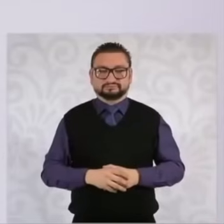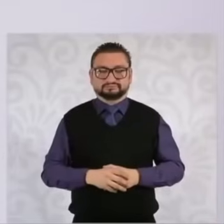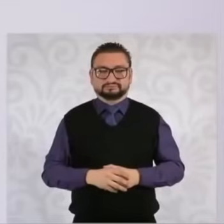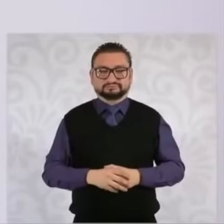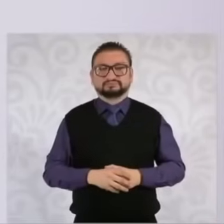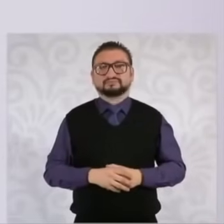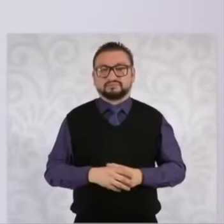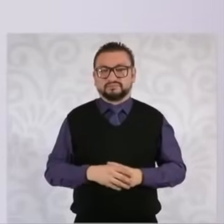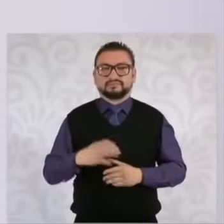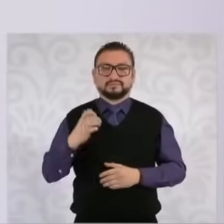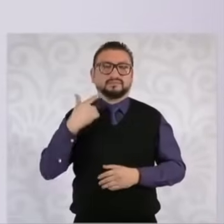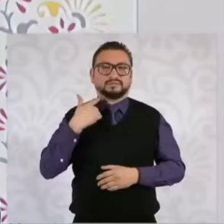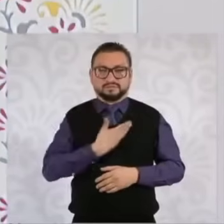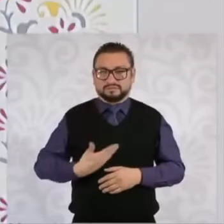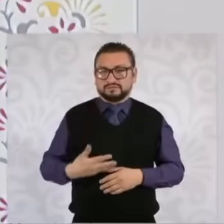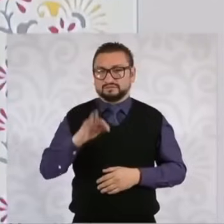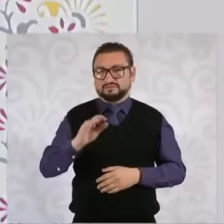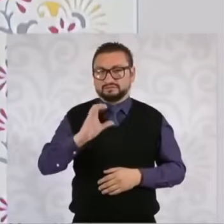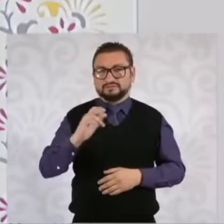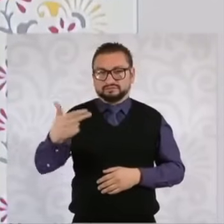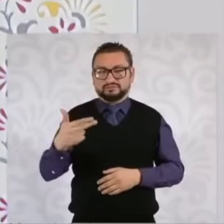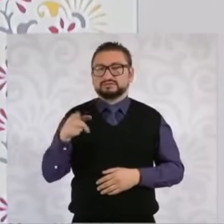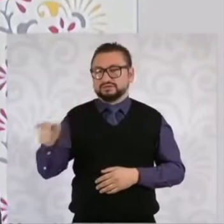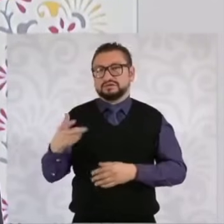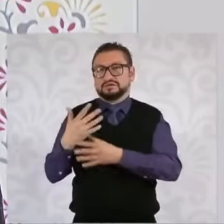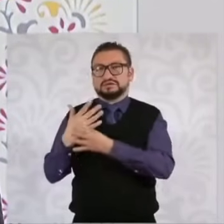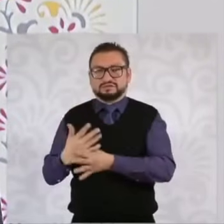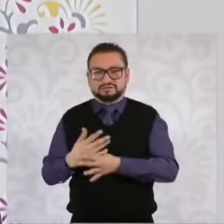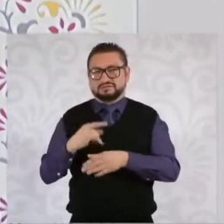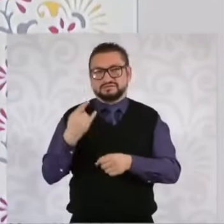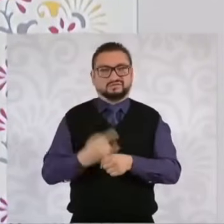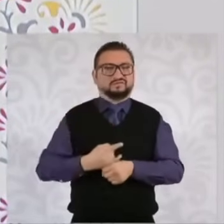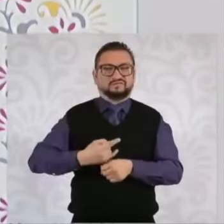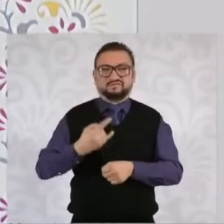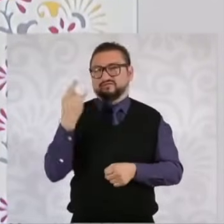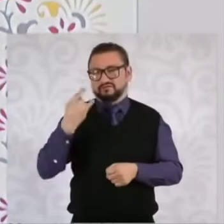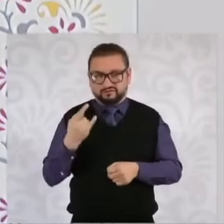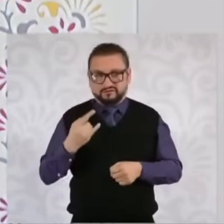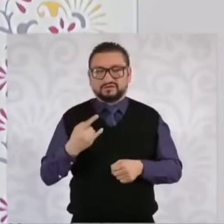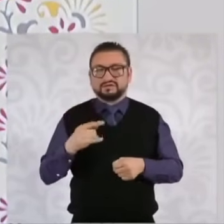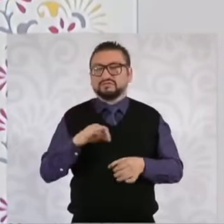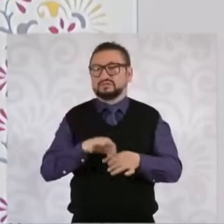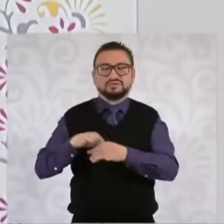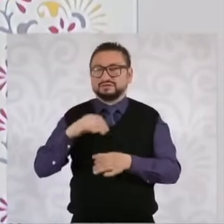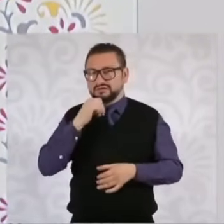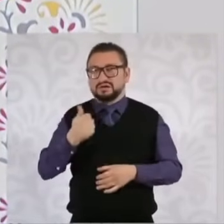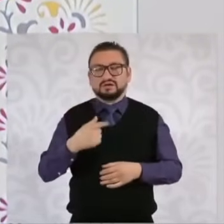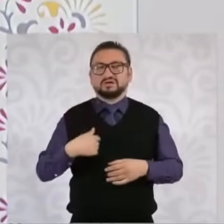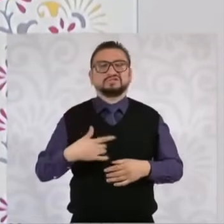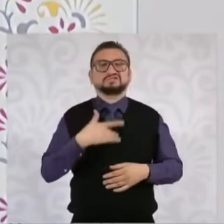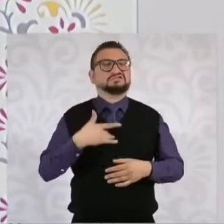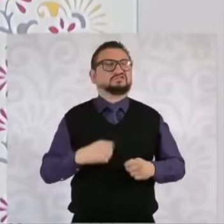O sea, un expresidente, Calderón, que llega con un fraude electoral a la presidencia y para legitimarse